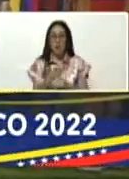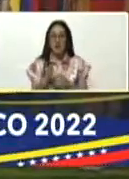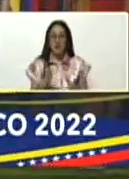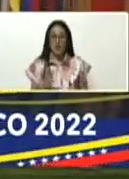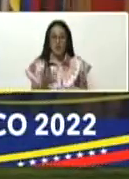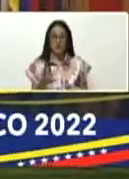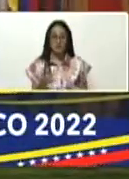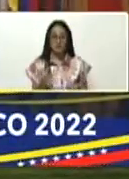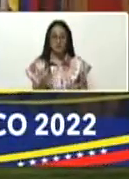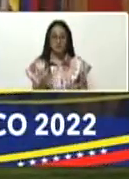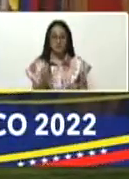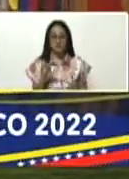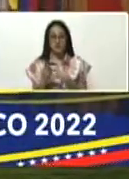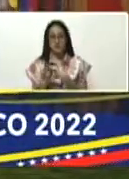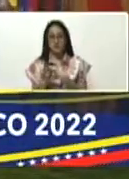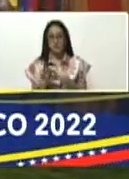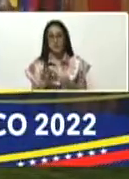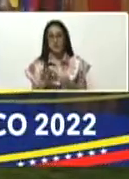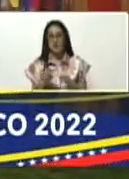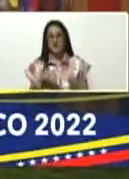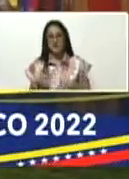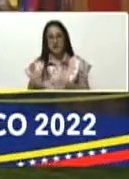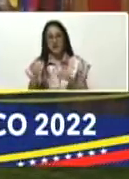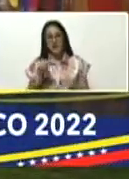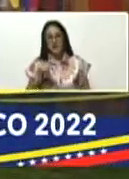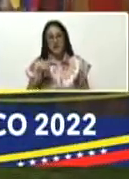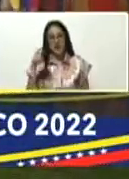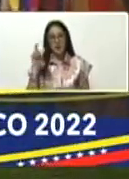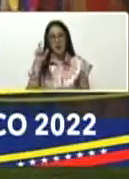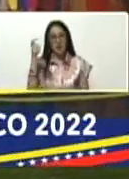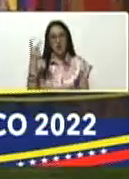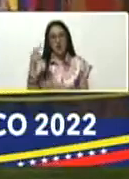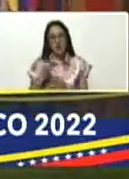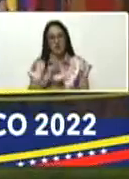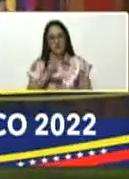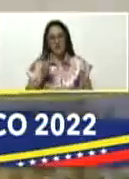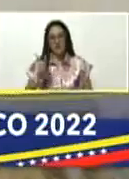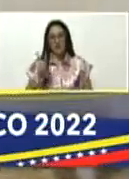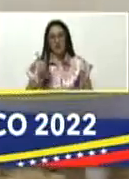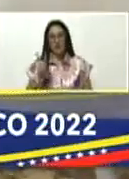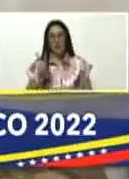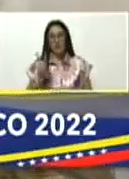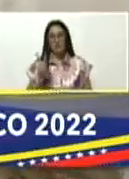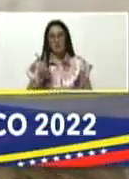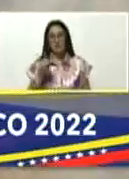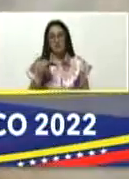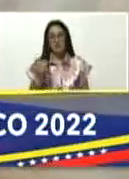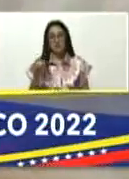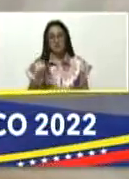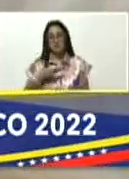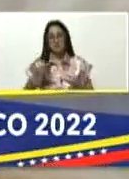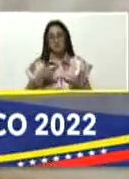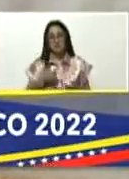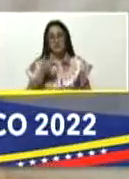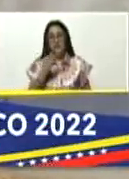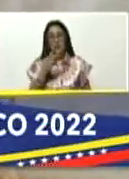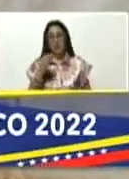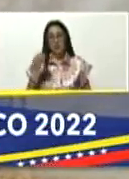por habernos tomado en cuenta como sede para esta Expo Guárico 2022, donde recibiremos más de